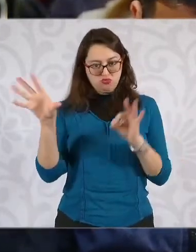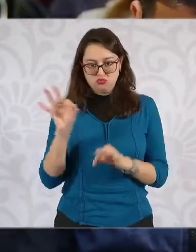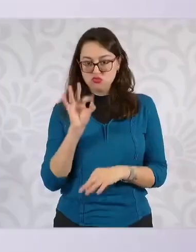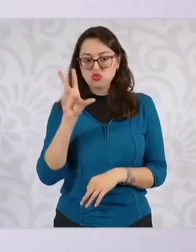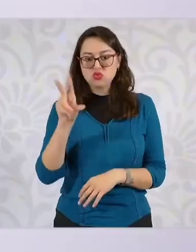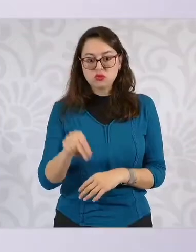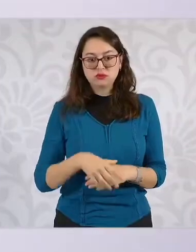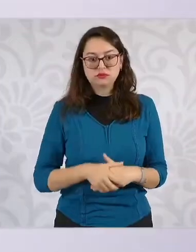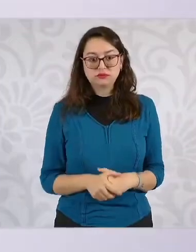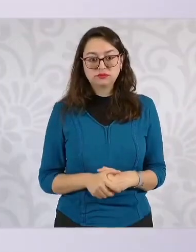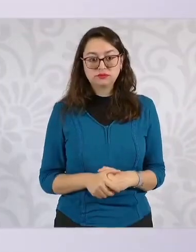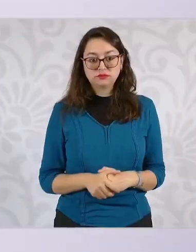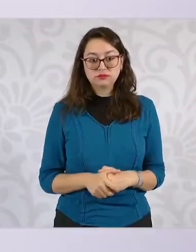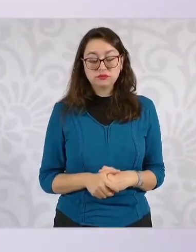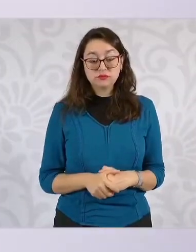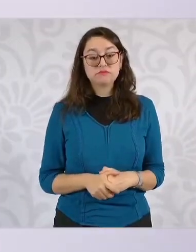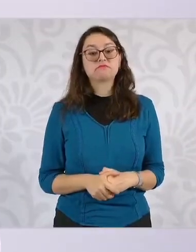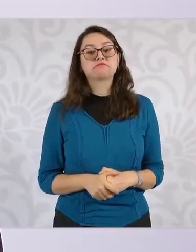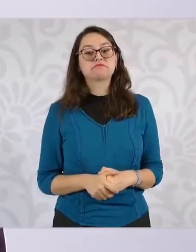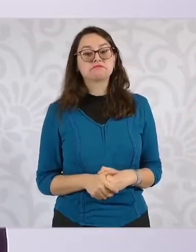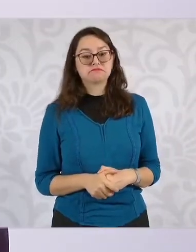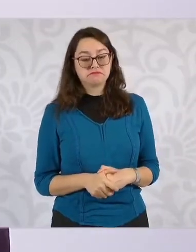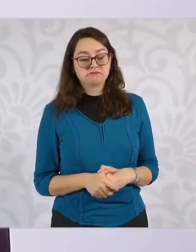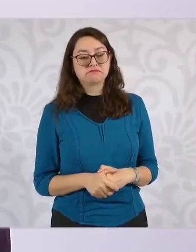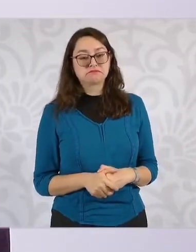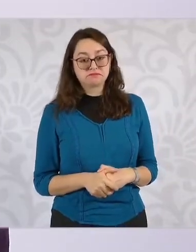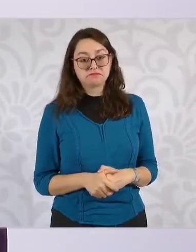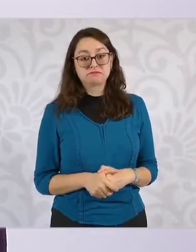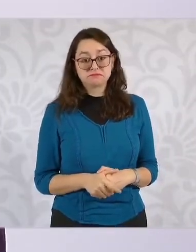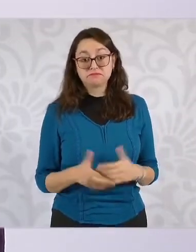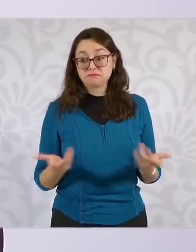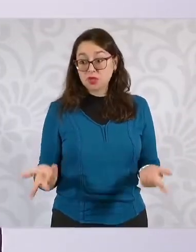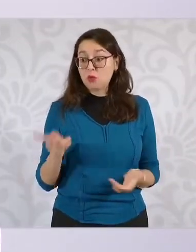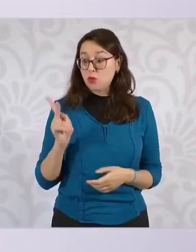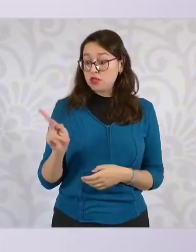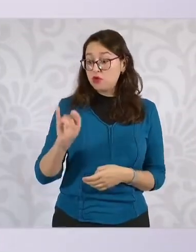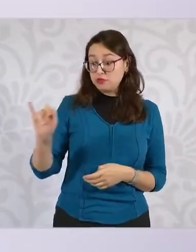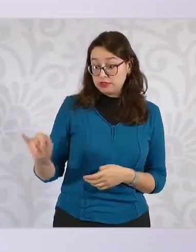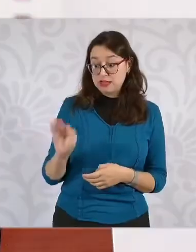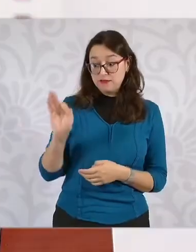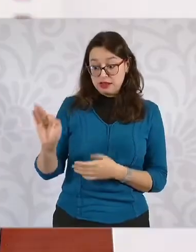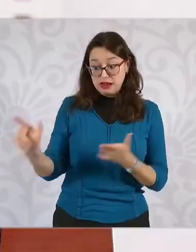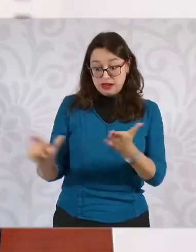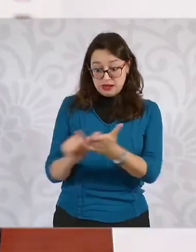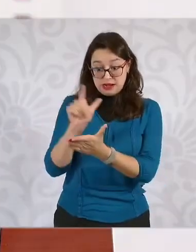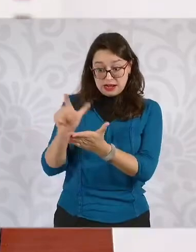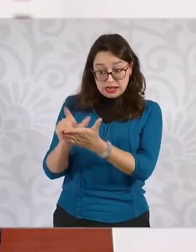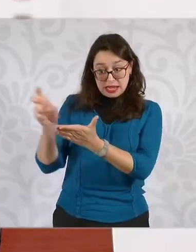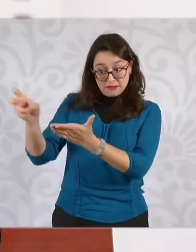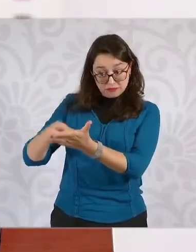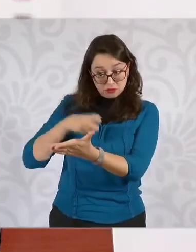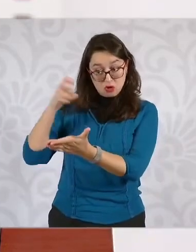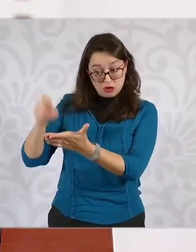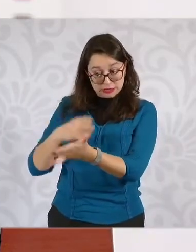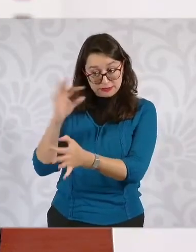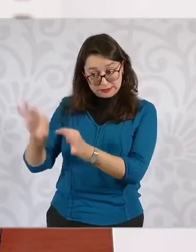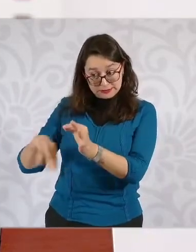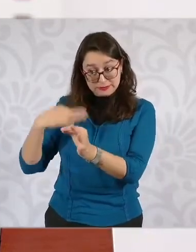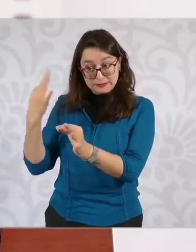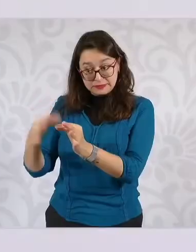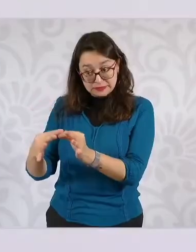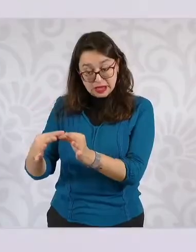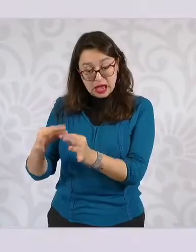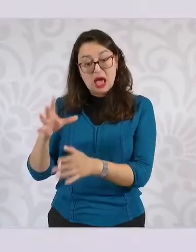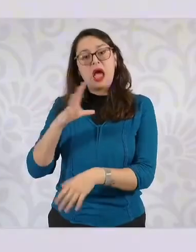un narcoestado. Que no vengan a hacerse las víctimas, que no vengan a decir que no sabían, porque no somos